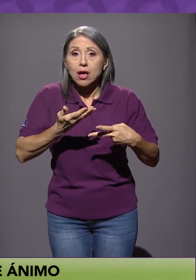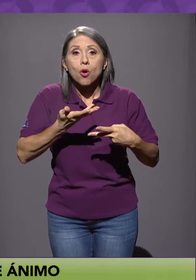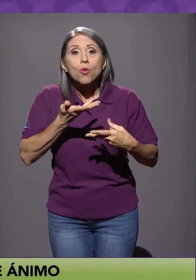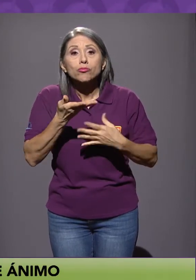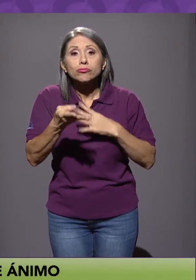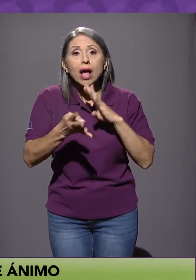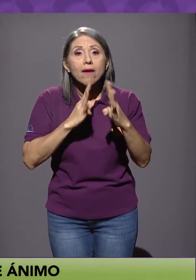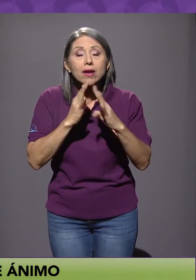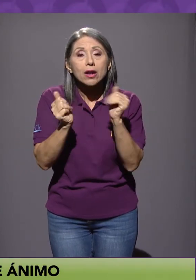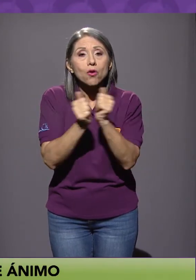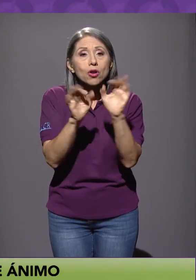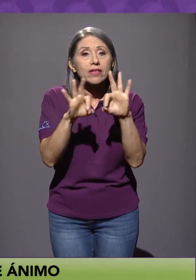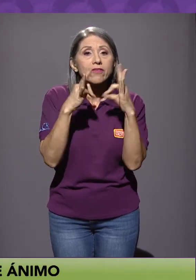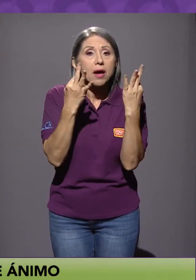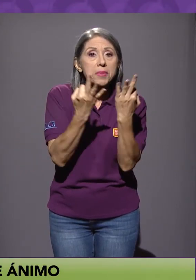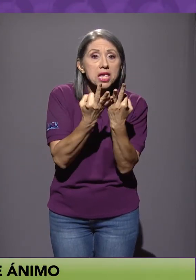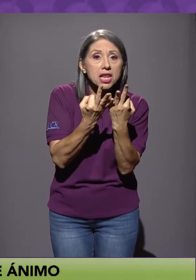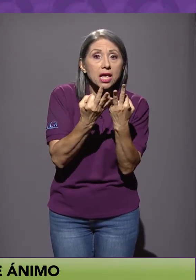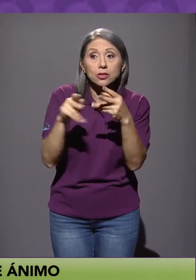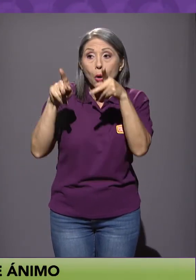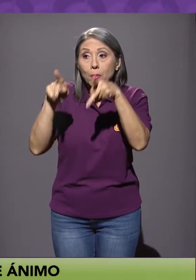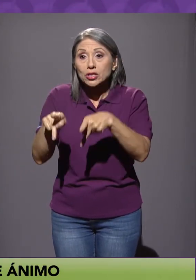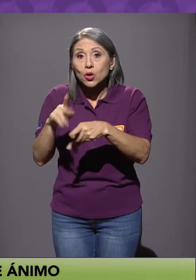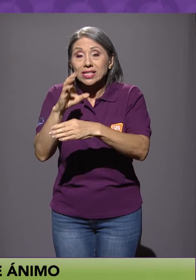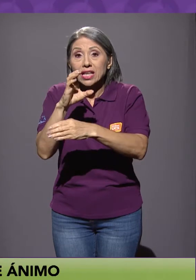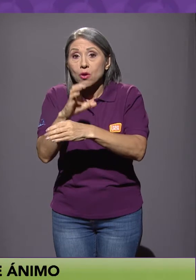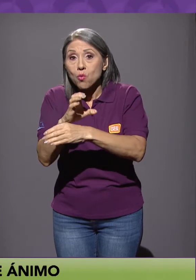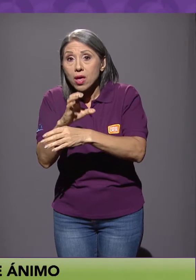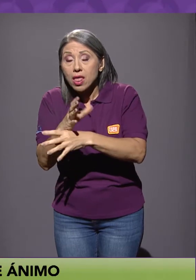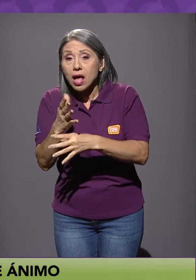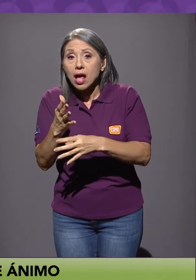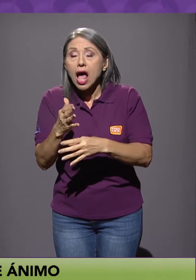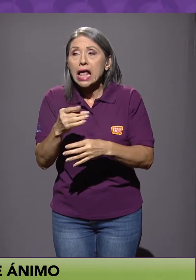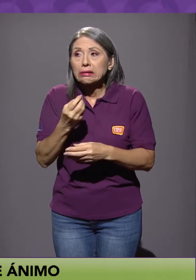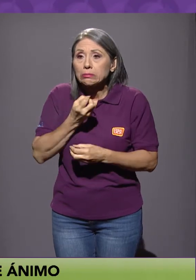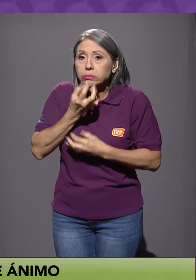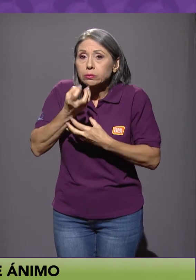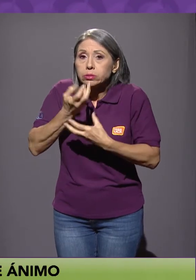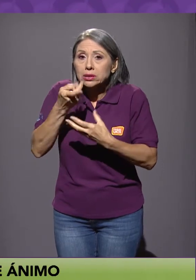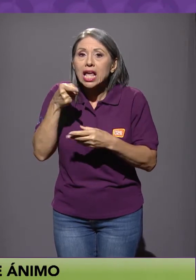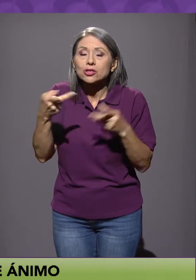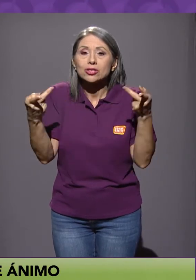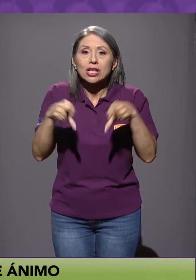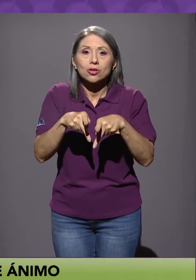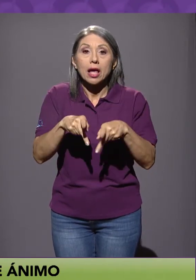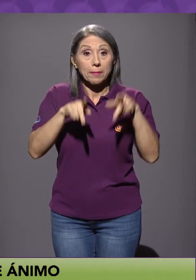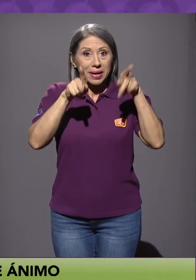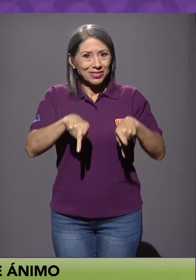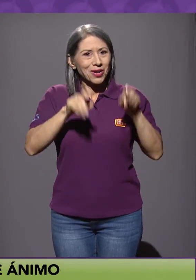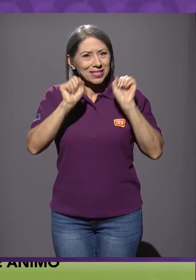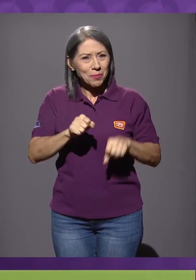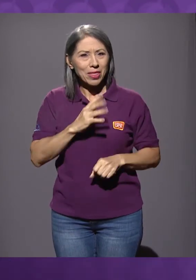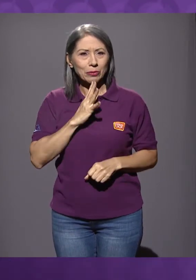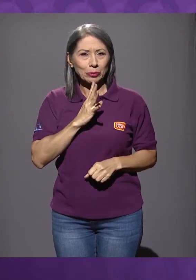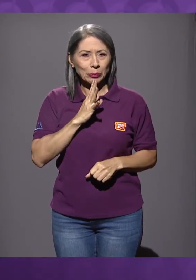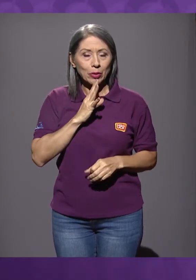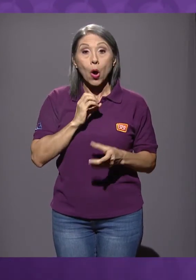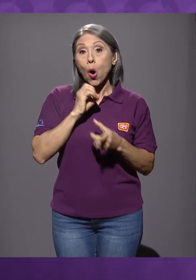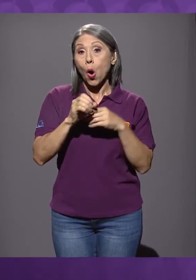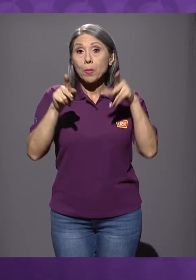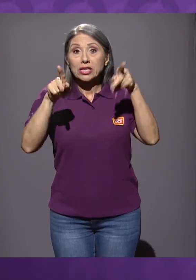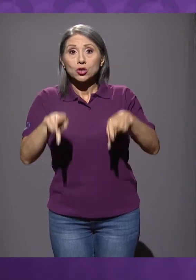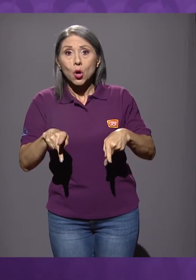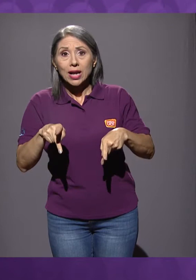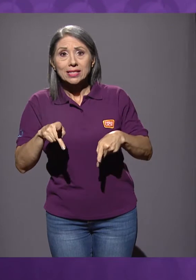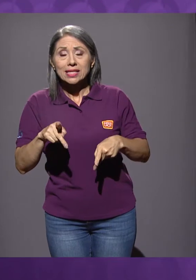quienes a mis cuidadores, que esto está sucediendo. Personas que tengan verbalización y personas que no tengan